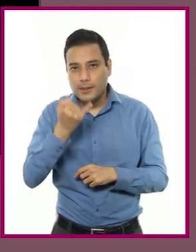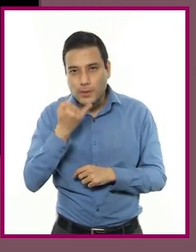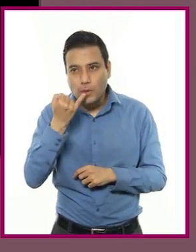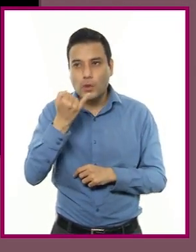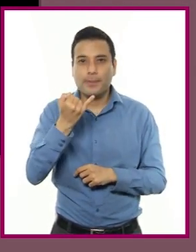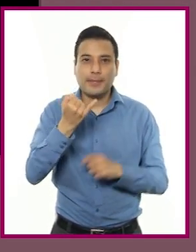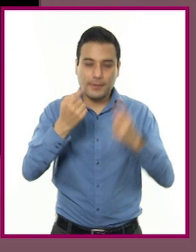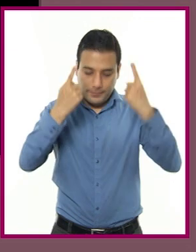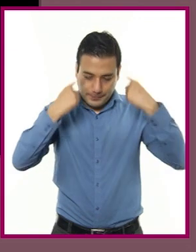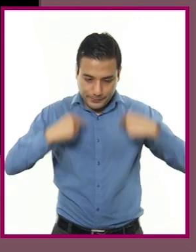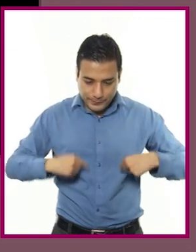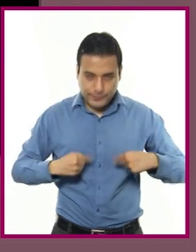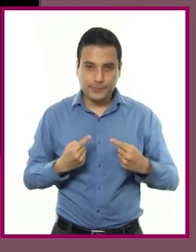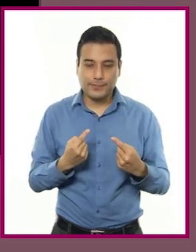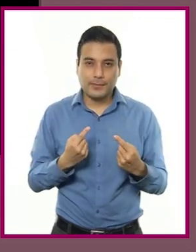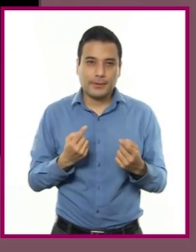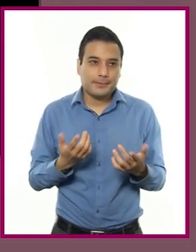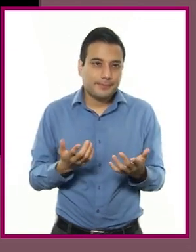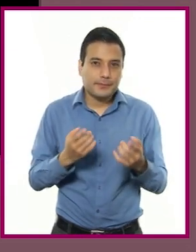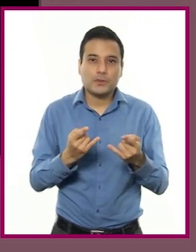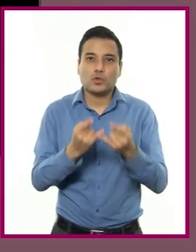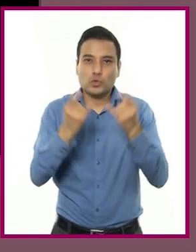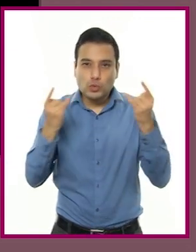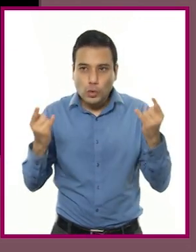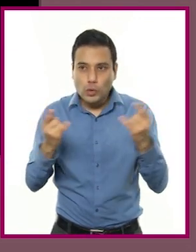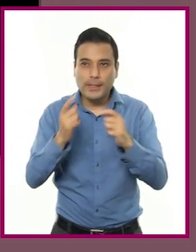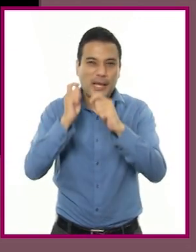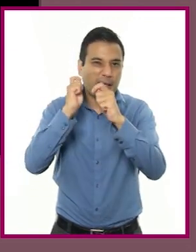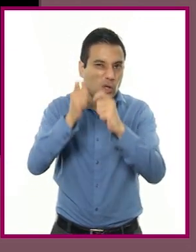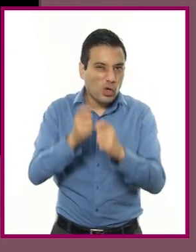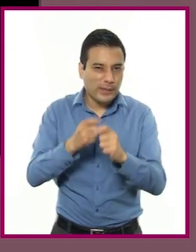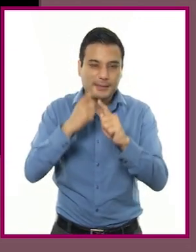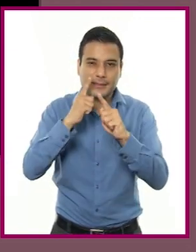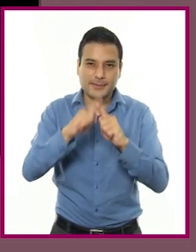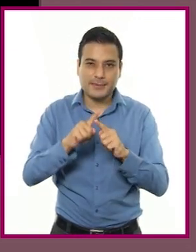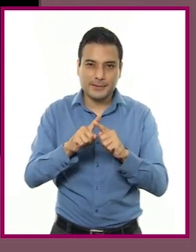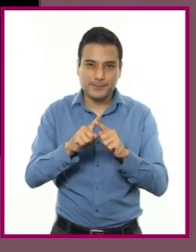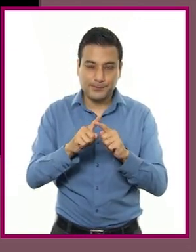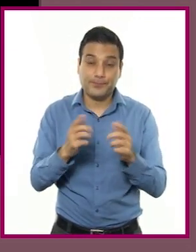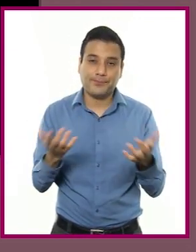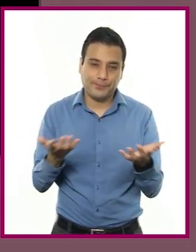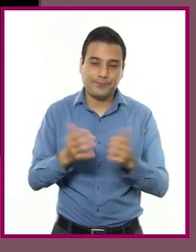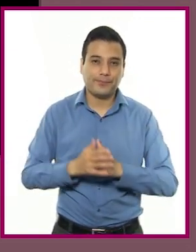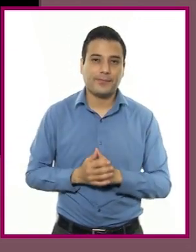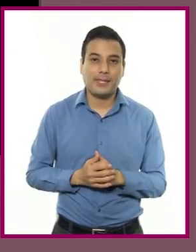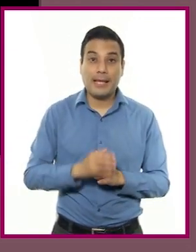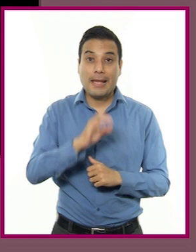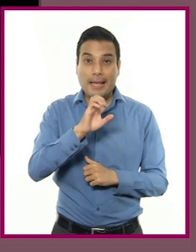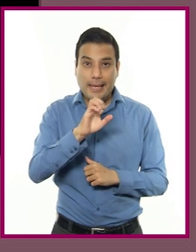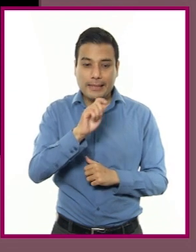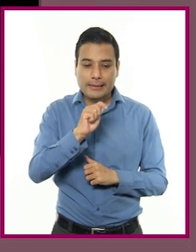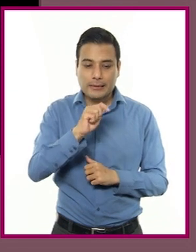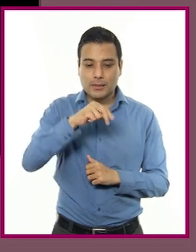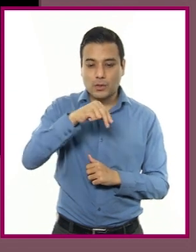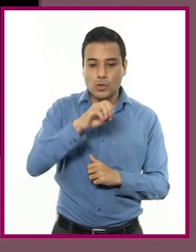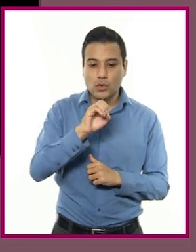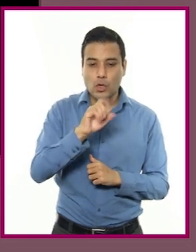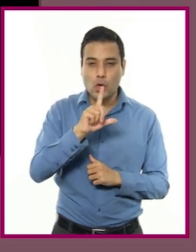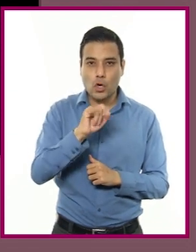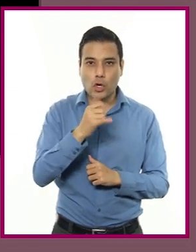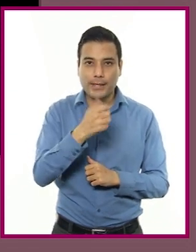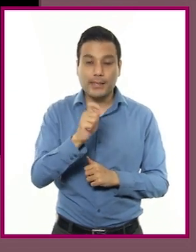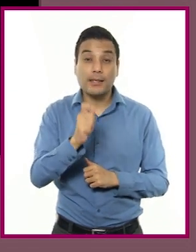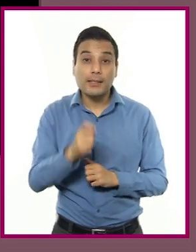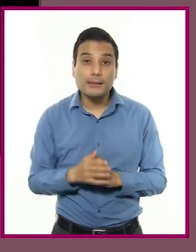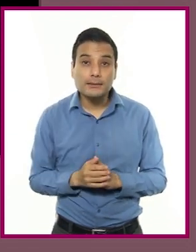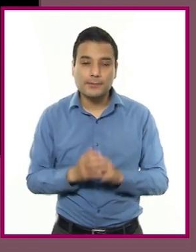física, biológica, arqueológica, histórica, etcétera. Y la etnología es justamente aquella área de la antropología que